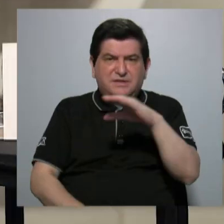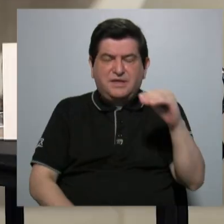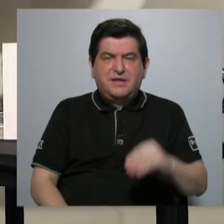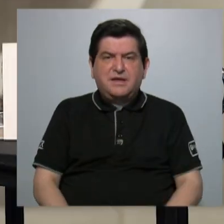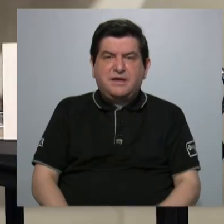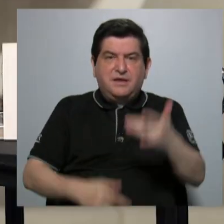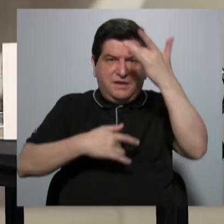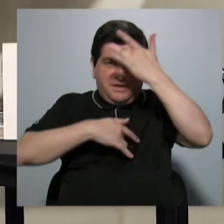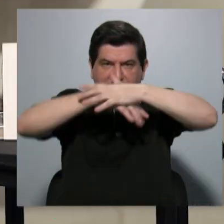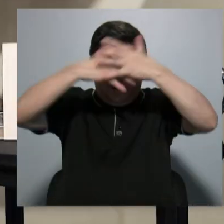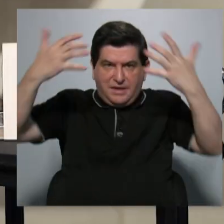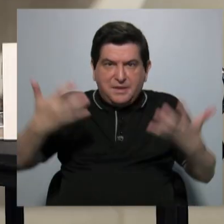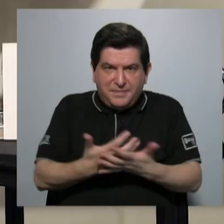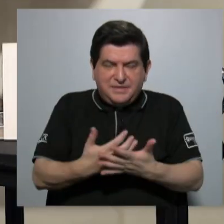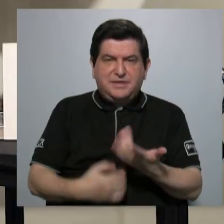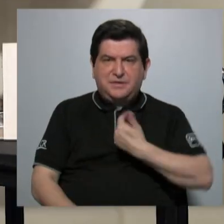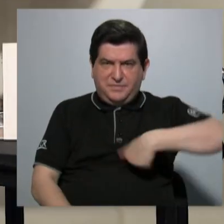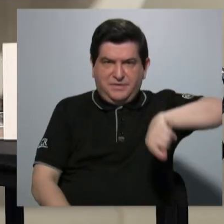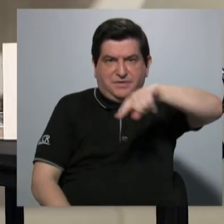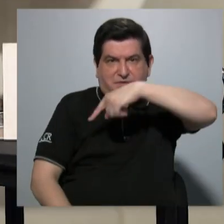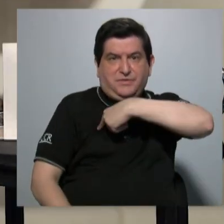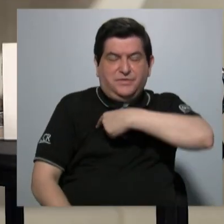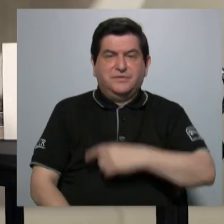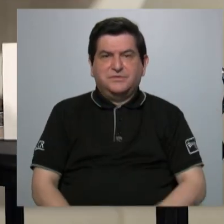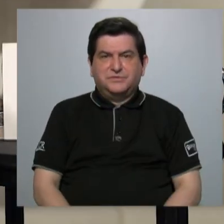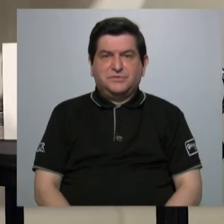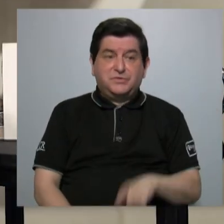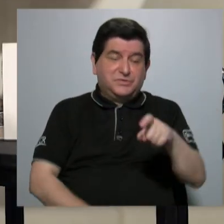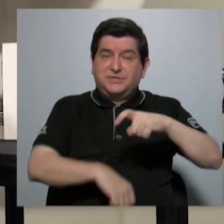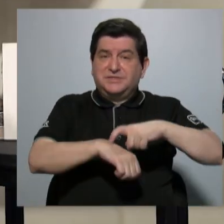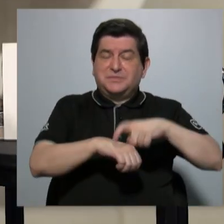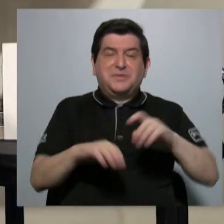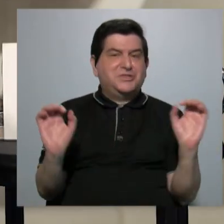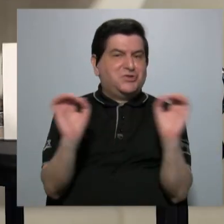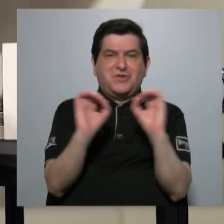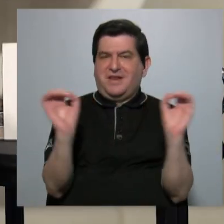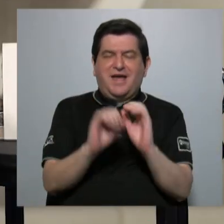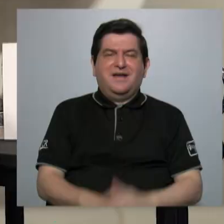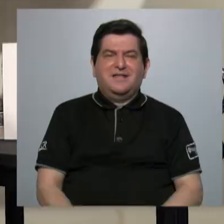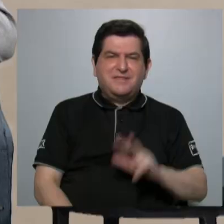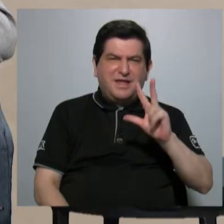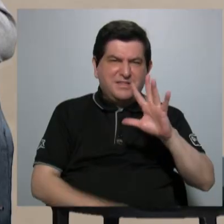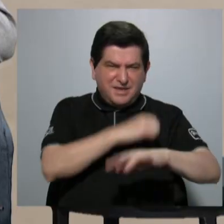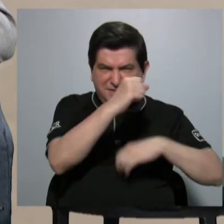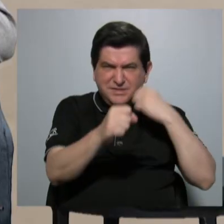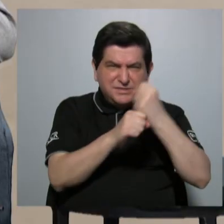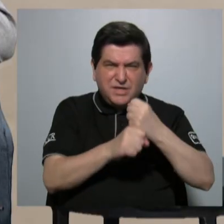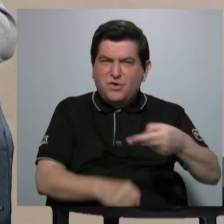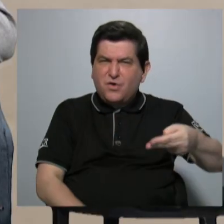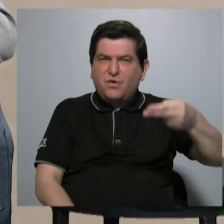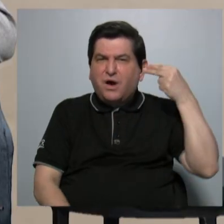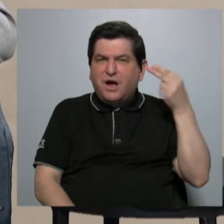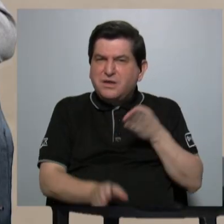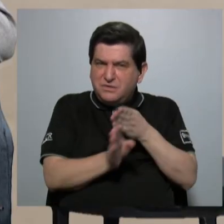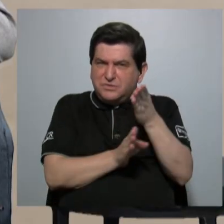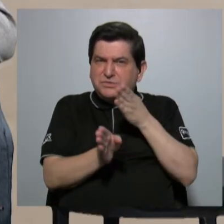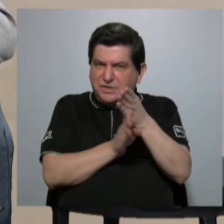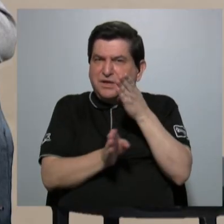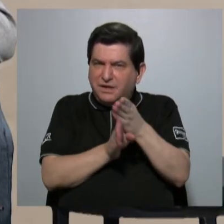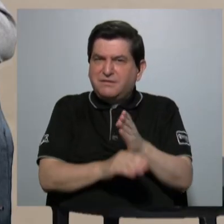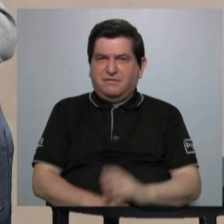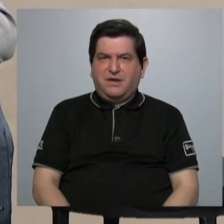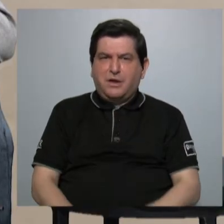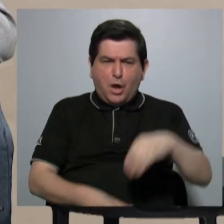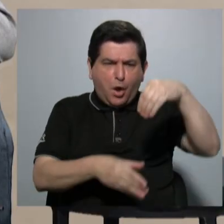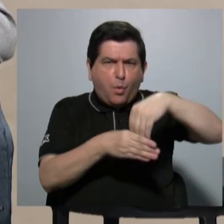la pandemia. Durante la pandemia nosotros... Cero. Porque son 35 años de historia, de trayectoria. Sí, yo sé. Y